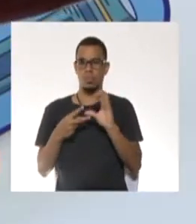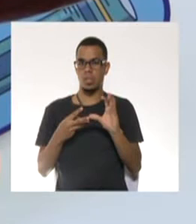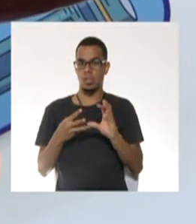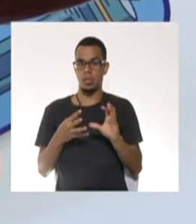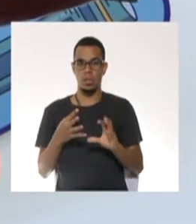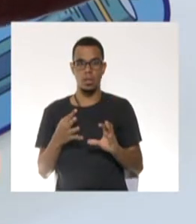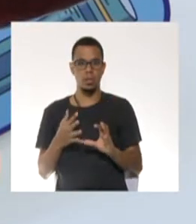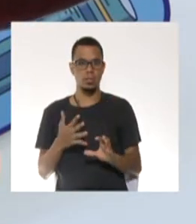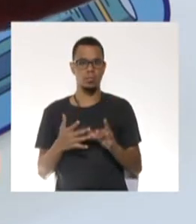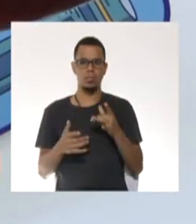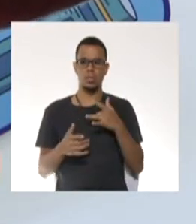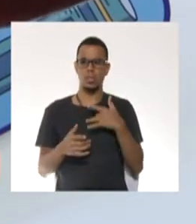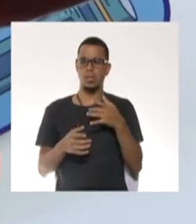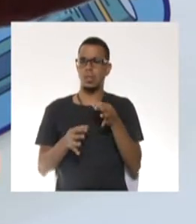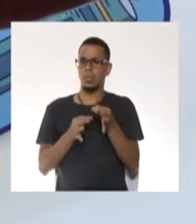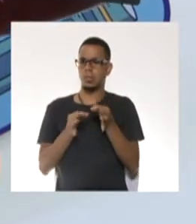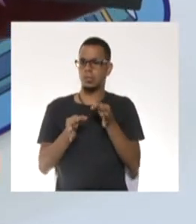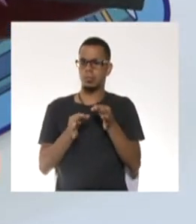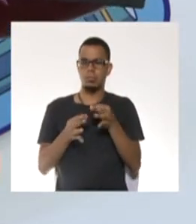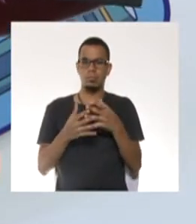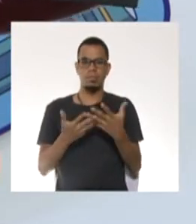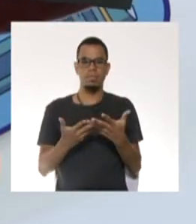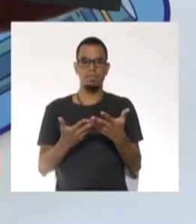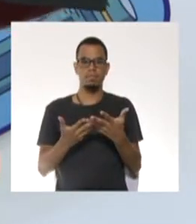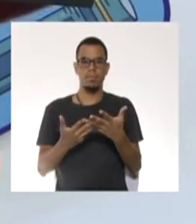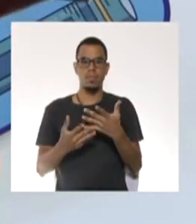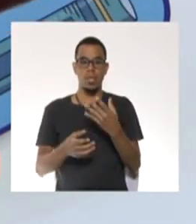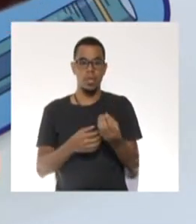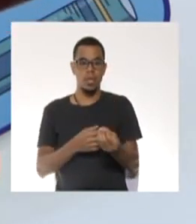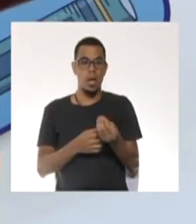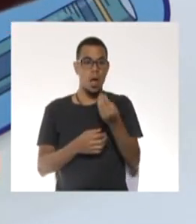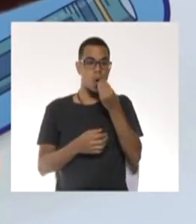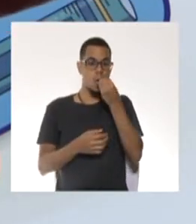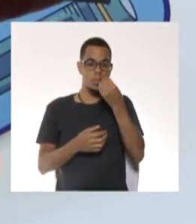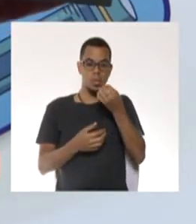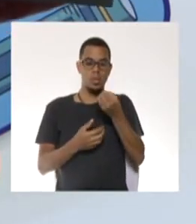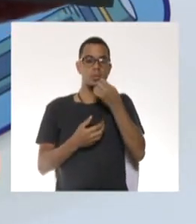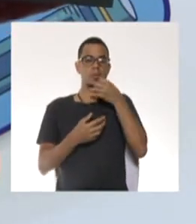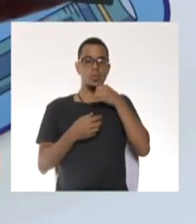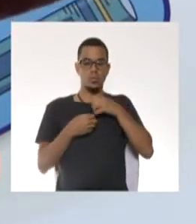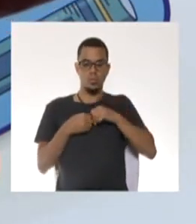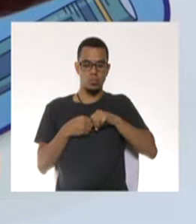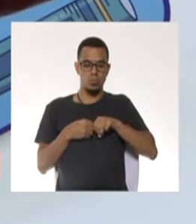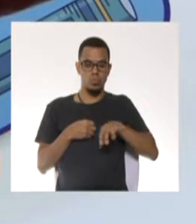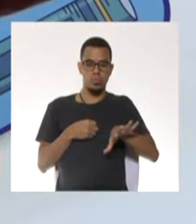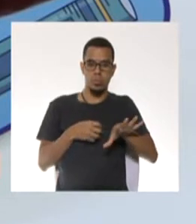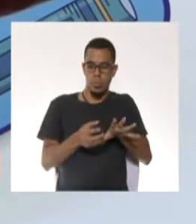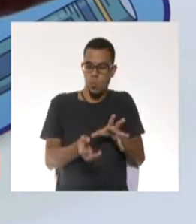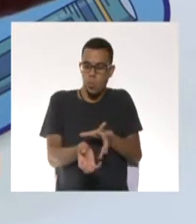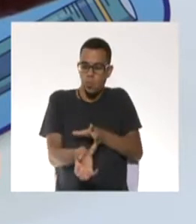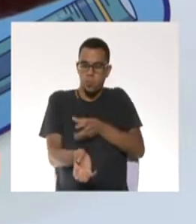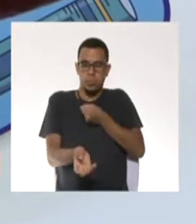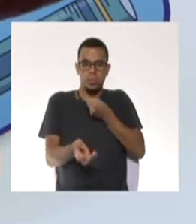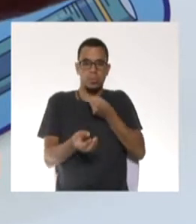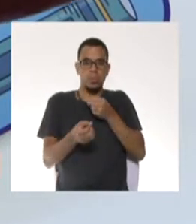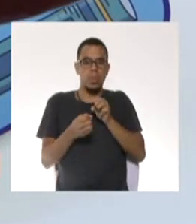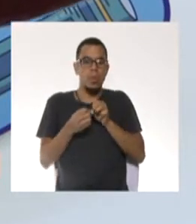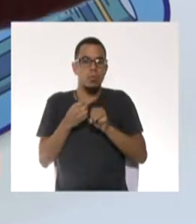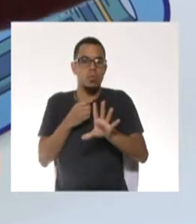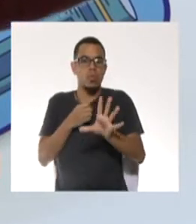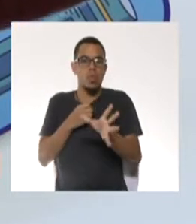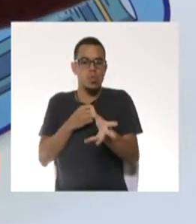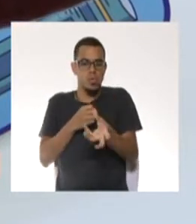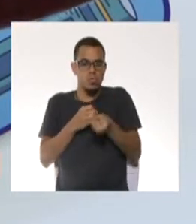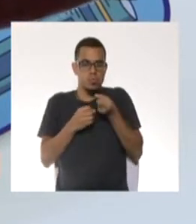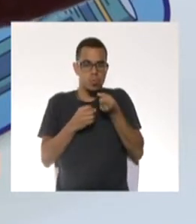de la selectividad de esa membrana, que permite la entrada y salida de nutrientes. También, ¿qué otra? Está formado